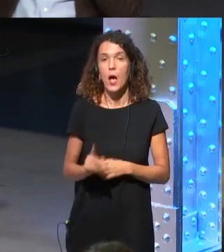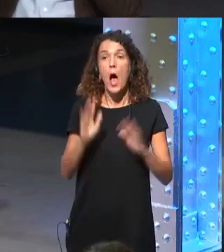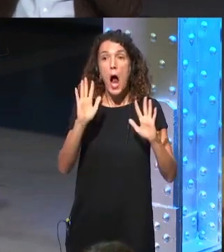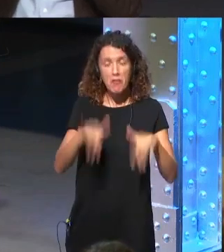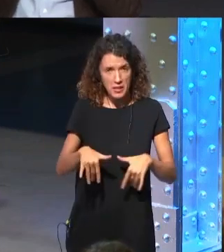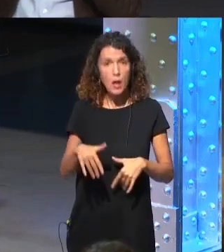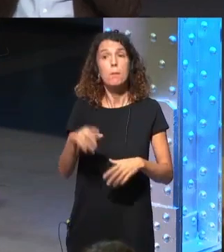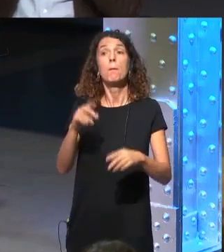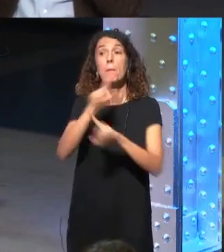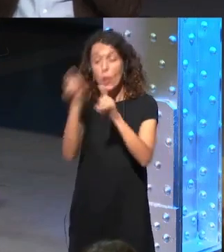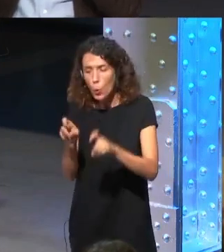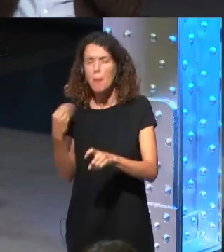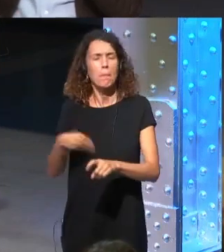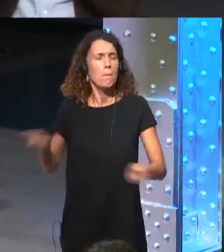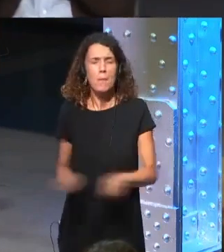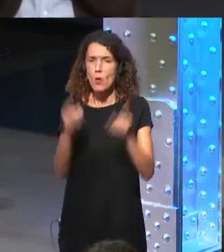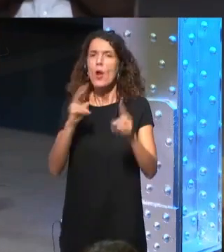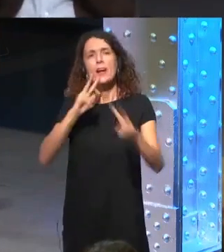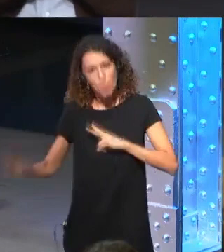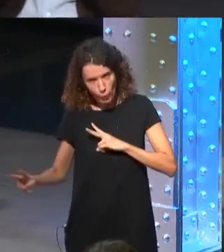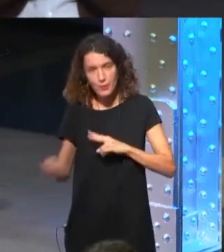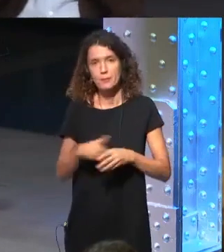que respondan a la pregunta.